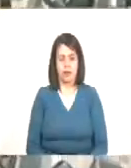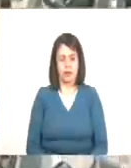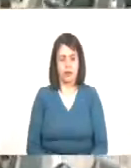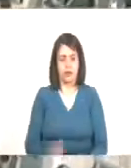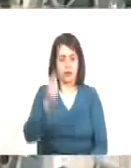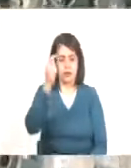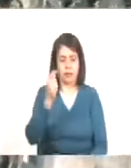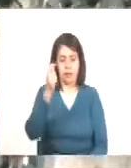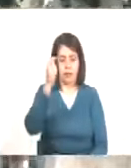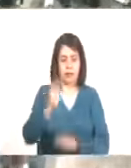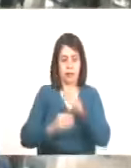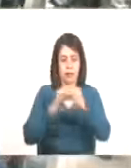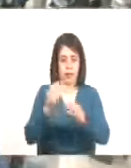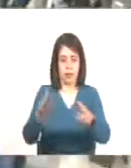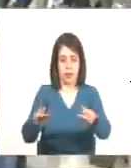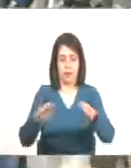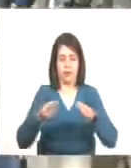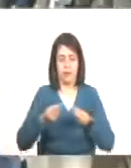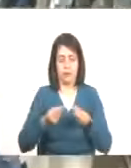Dip. Va a cerrar el...